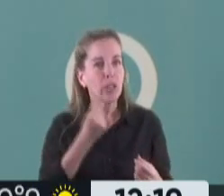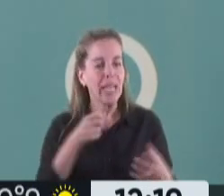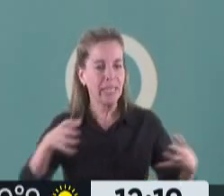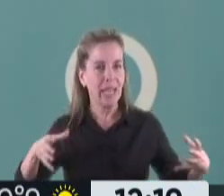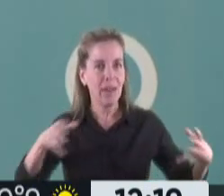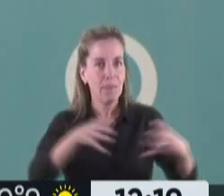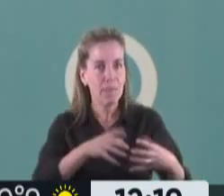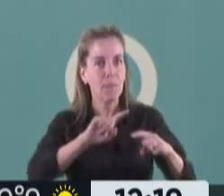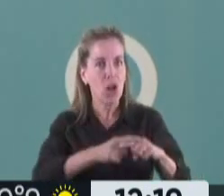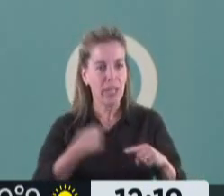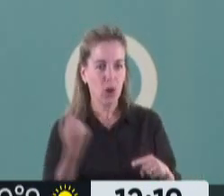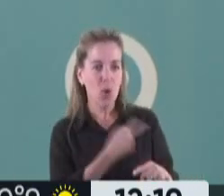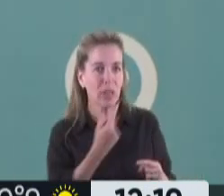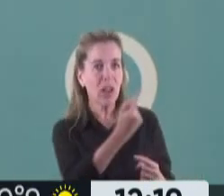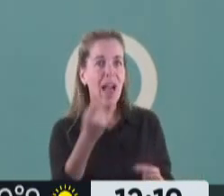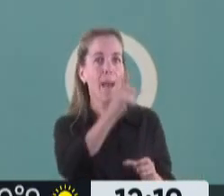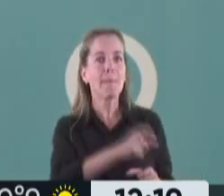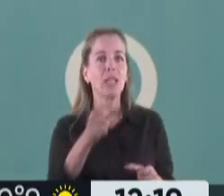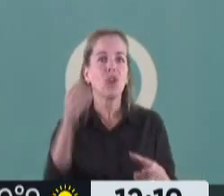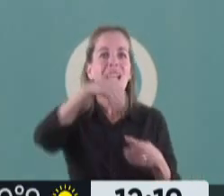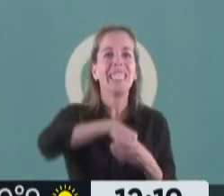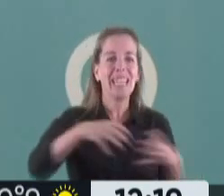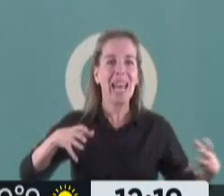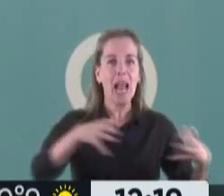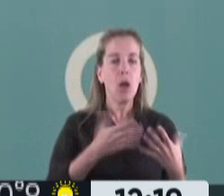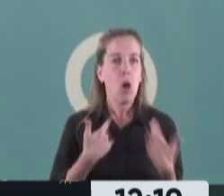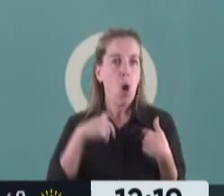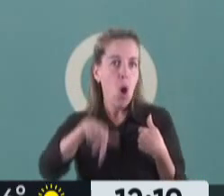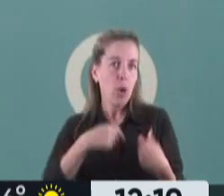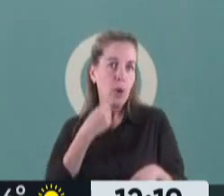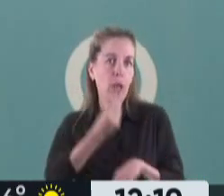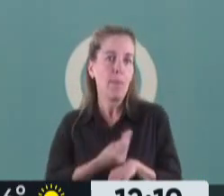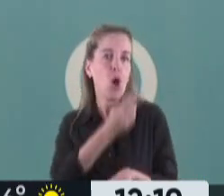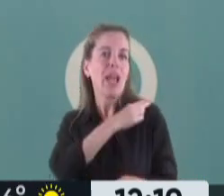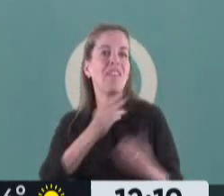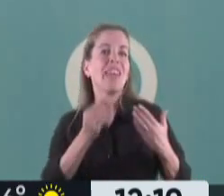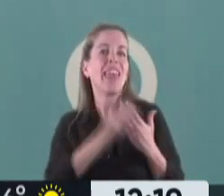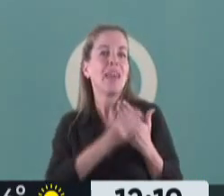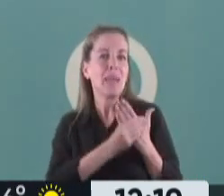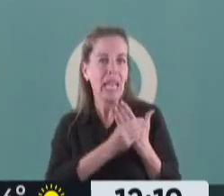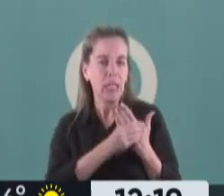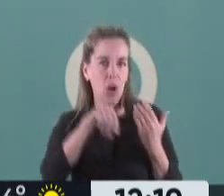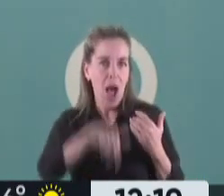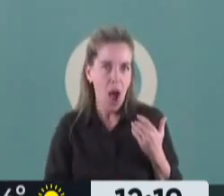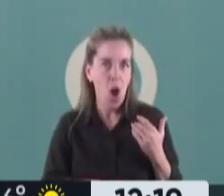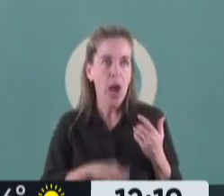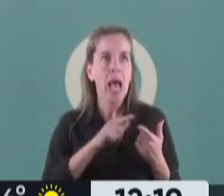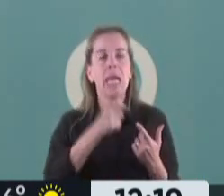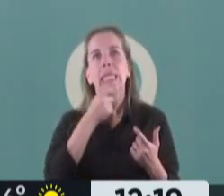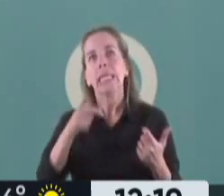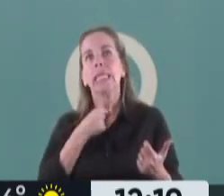nuestro espacio político son sus militantes. Si yo puedo ser jefe de gabinete, si soy